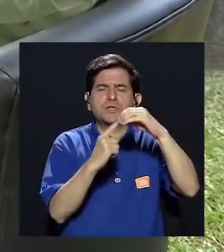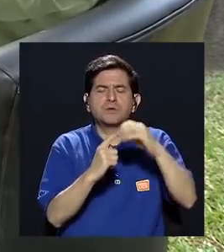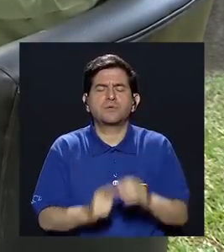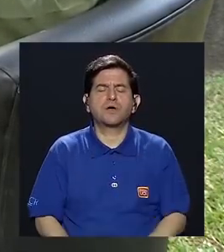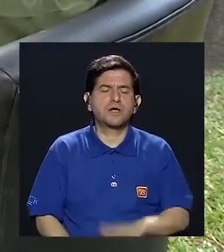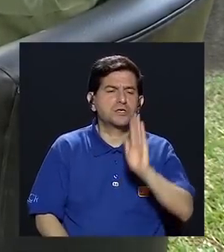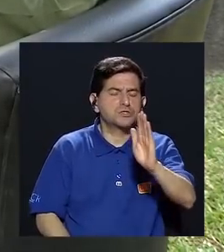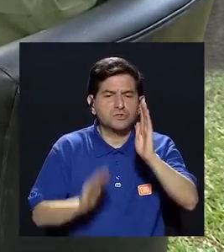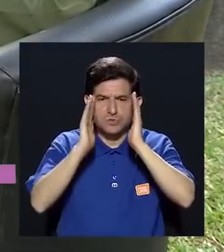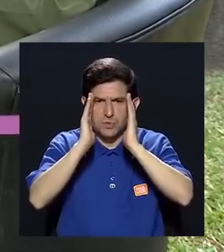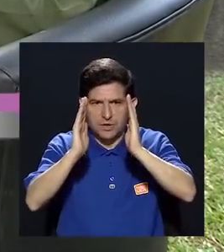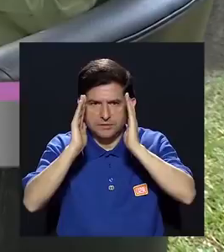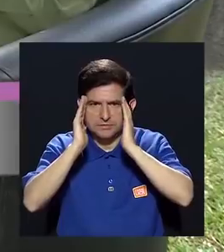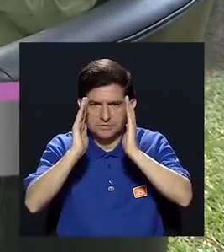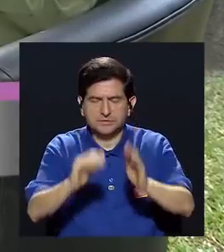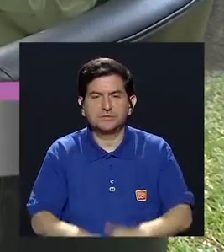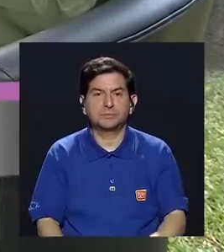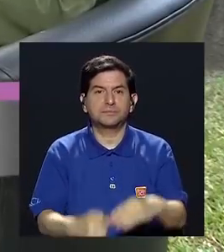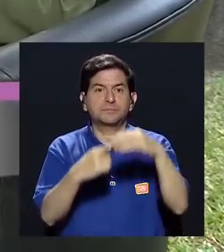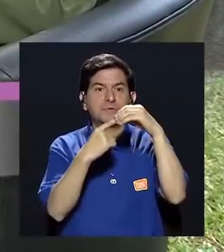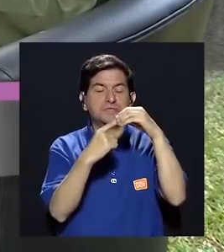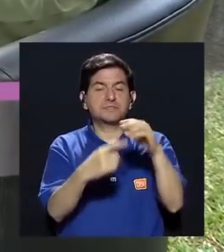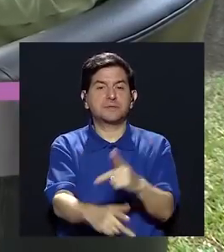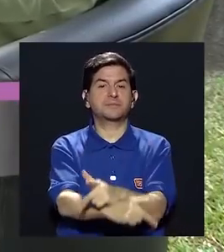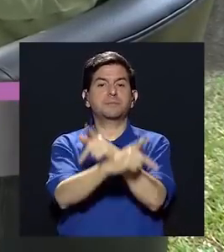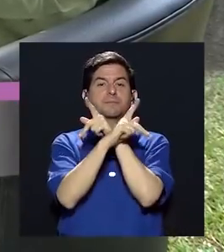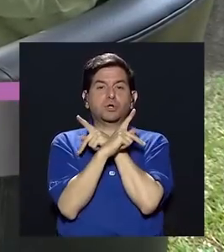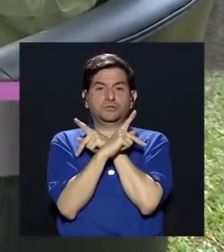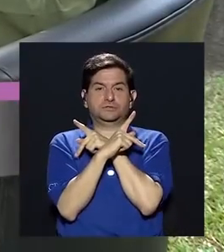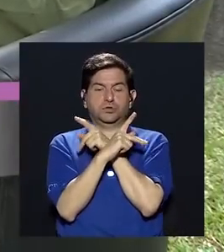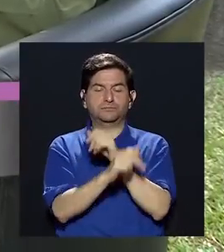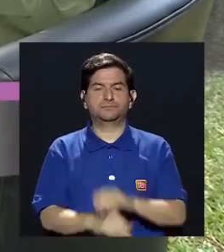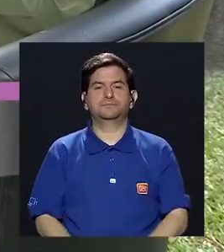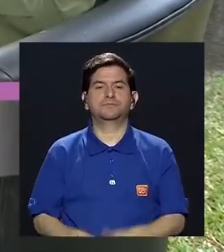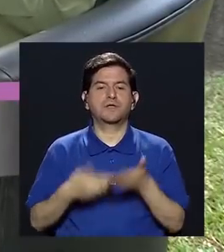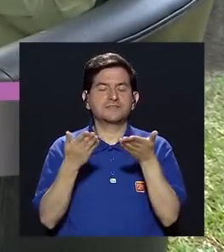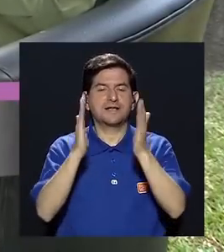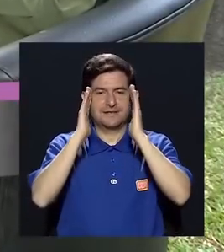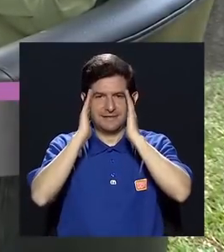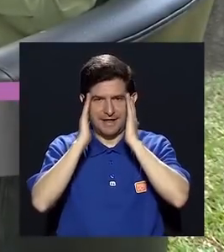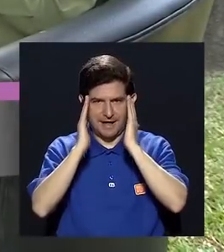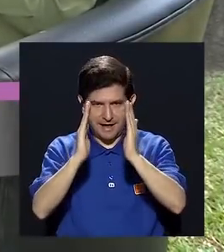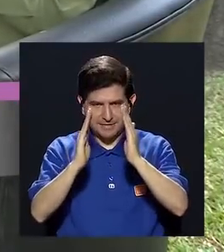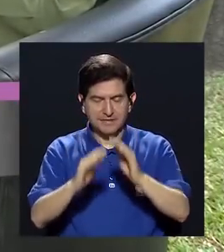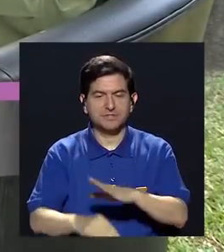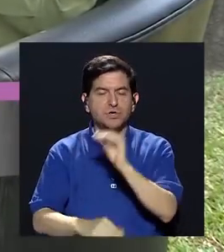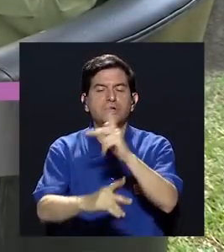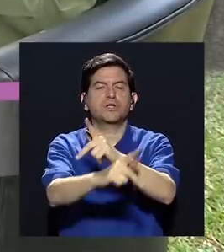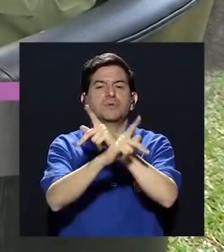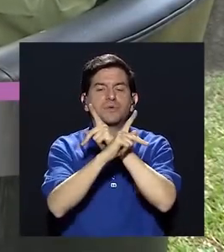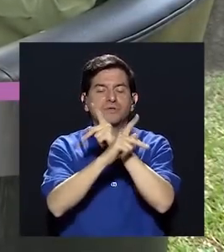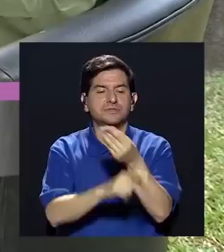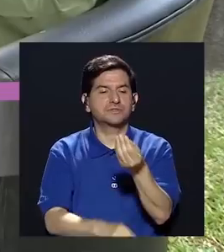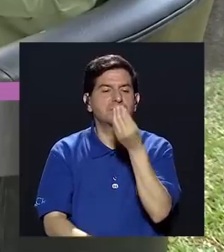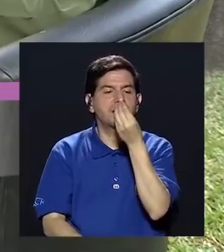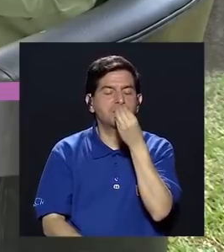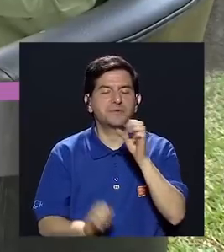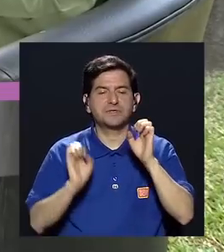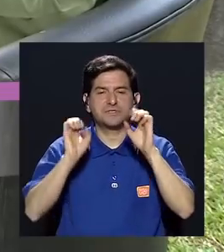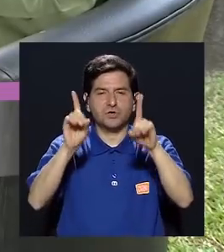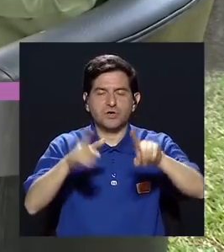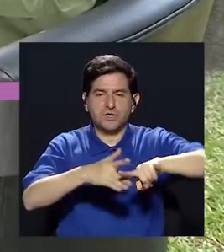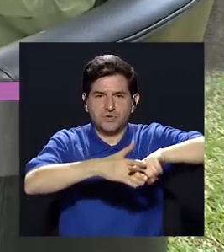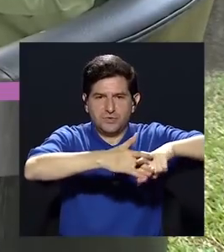es cuidarlos, bueno, principalmente protegerlos, darles una atención de protección, alimentación y